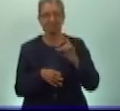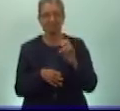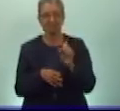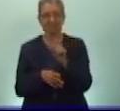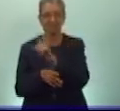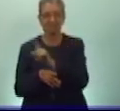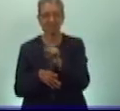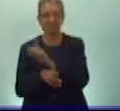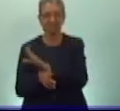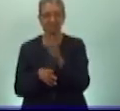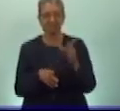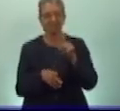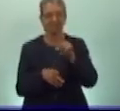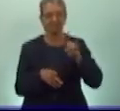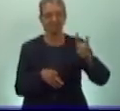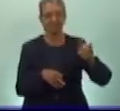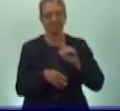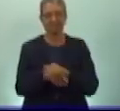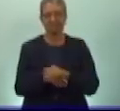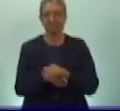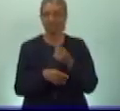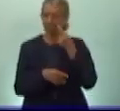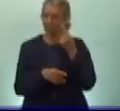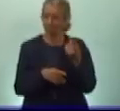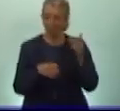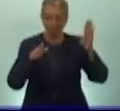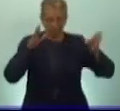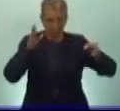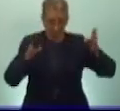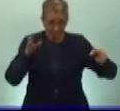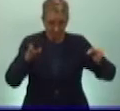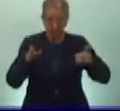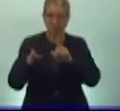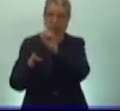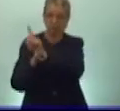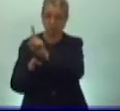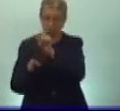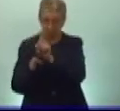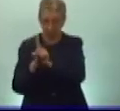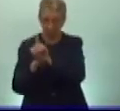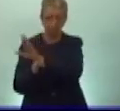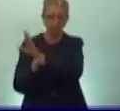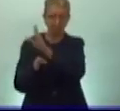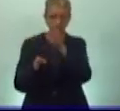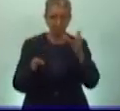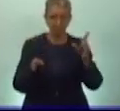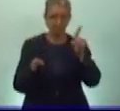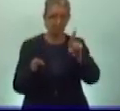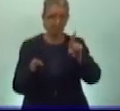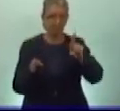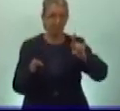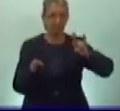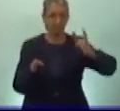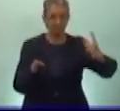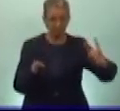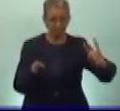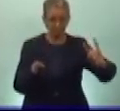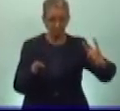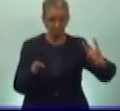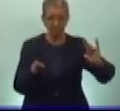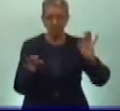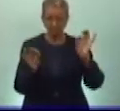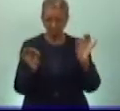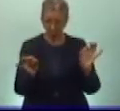hasta 19. Observen que me están preguntando por números impares y también me dan un rango